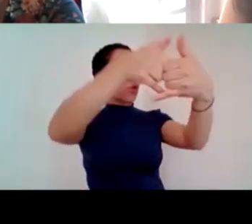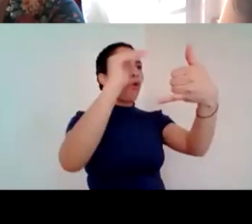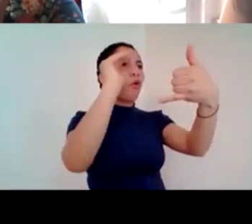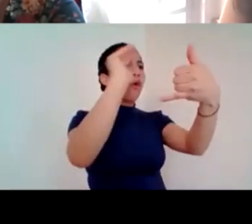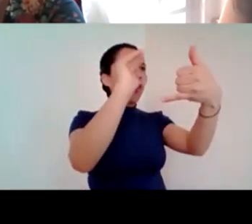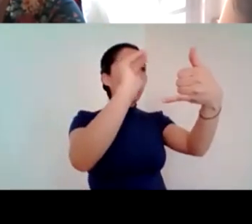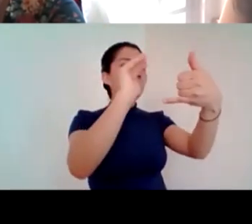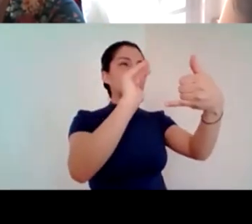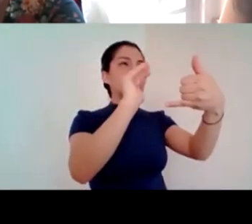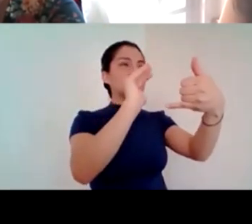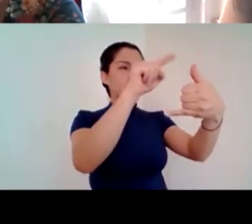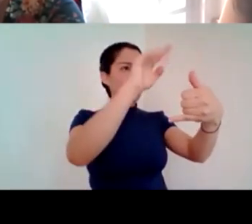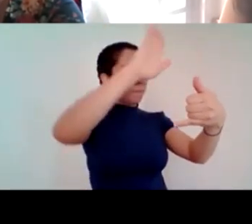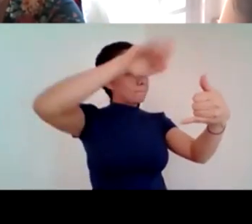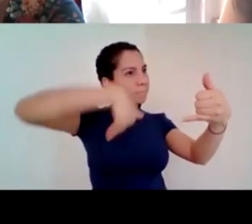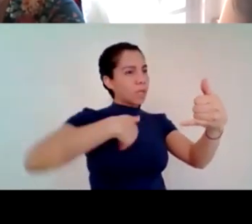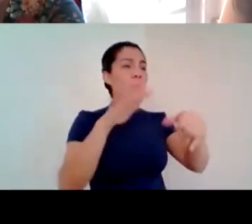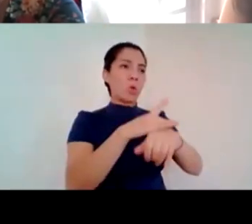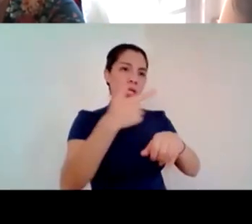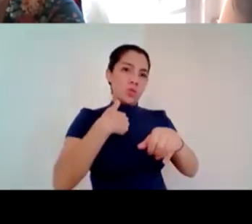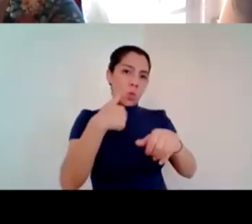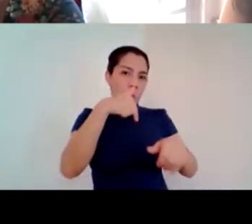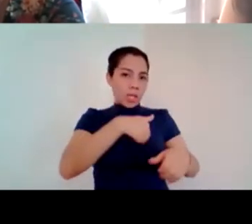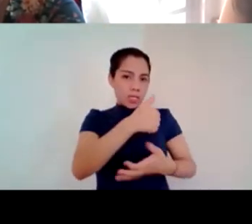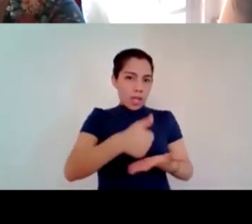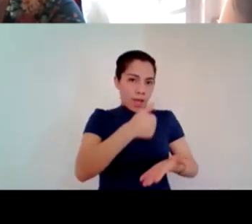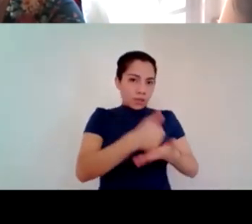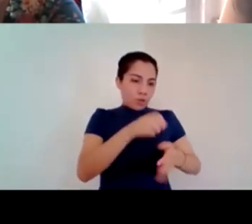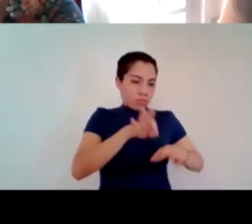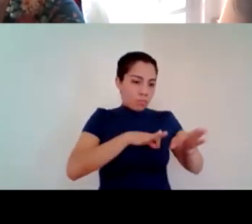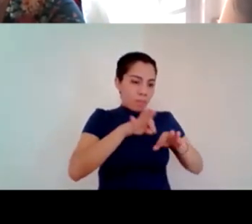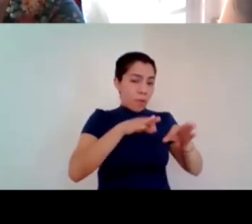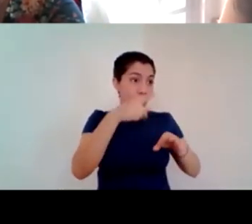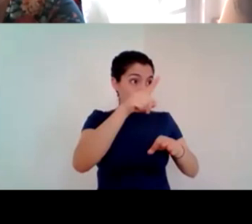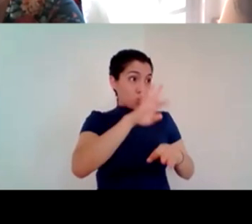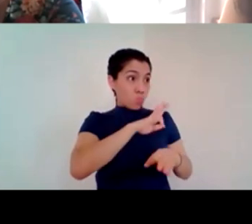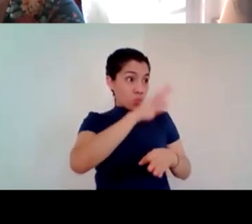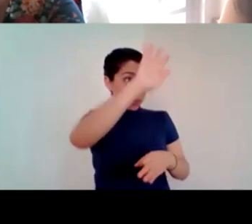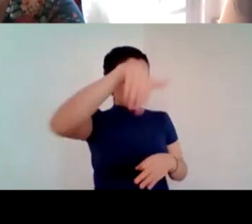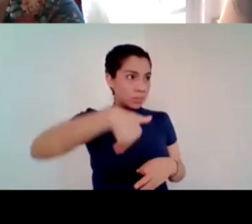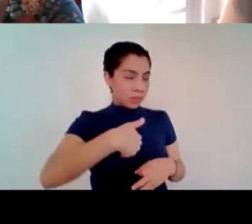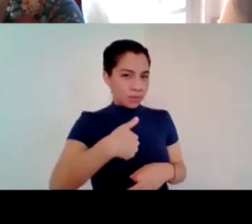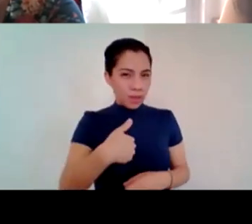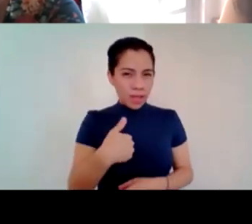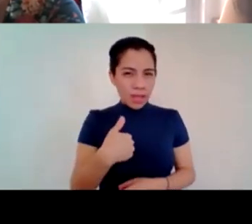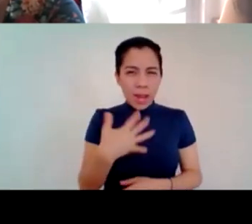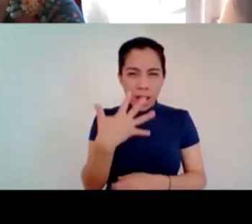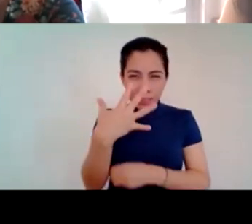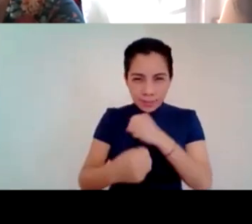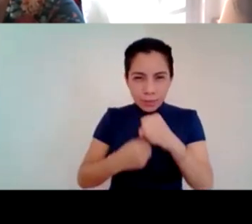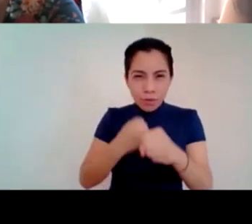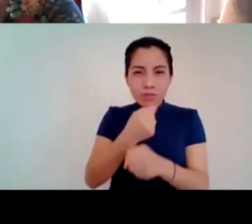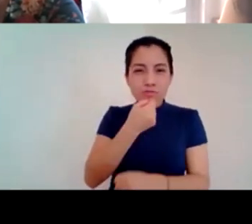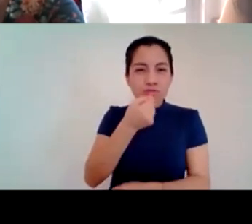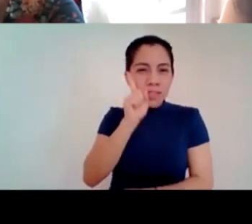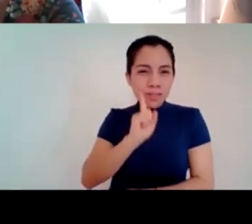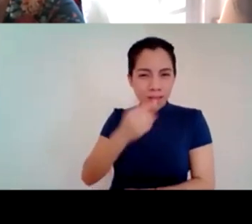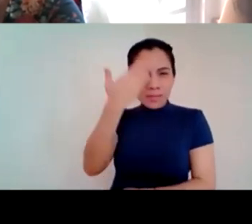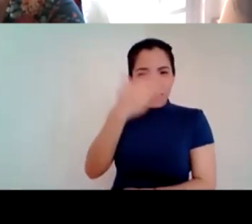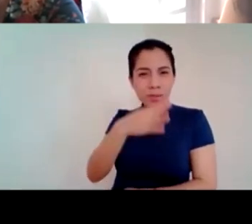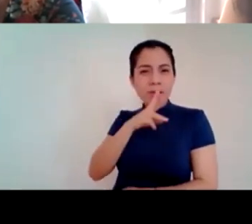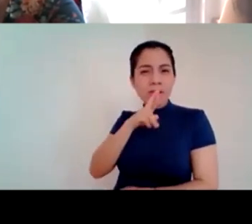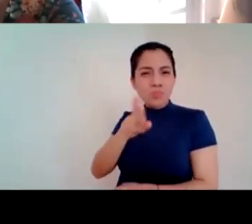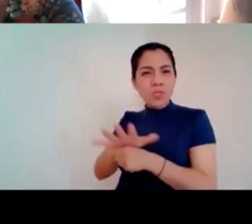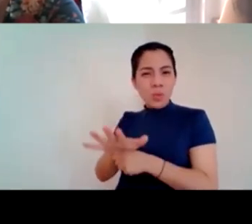estar un tiempo conmigo porque yo estoy trabajando acá para ti? ¿saben lo que le contestó la mocosita linda de cinco añitos? le dijo no